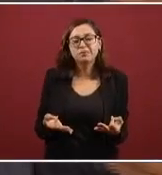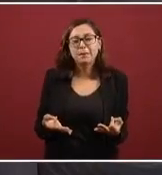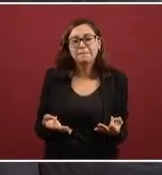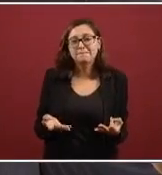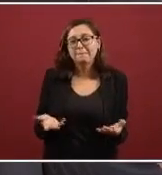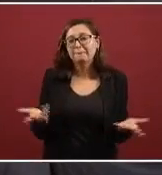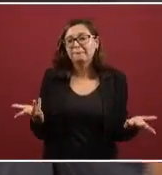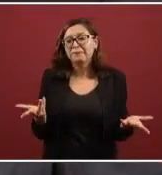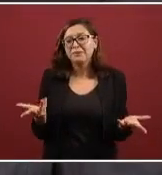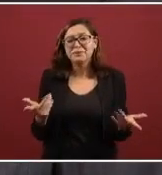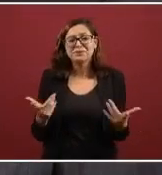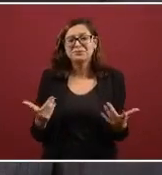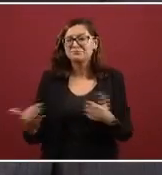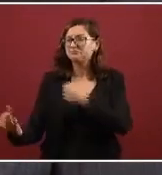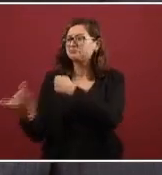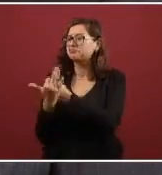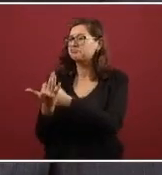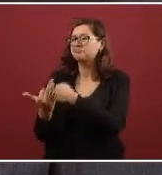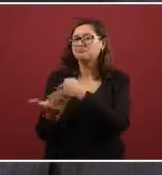es uno protegido,